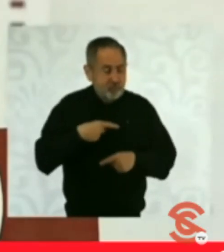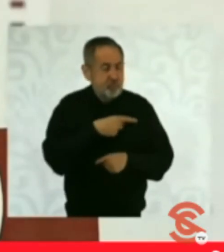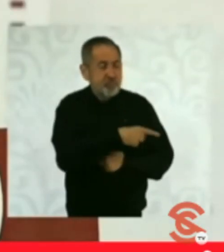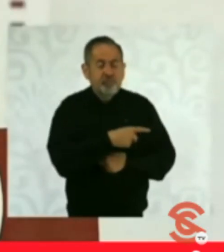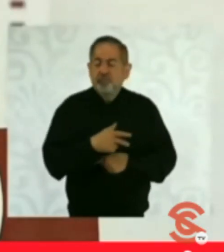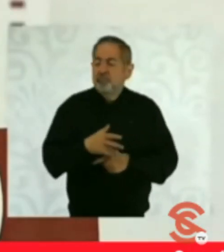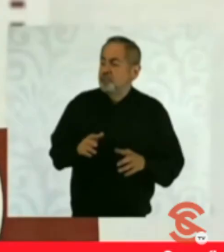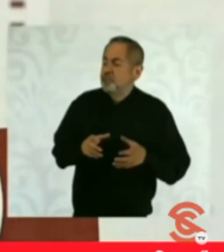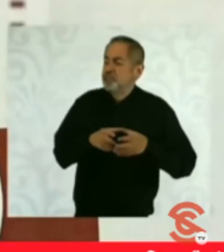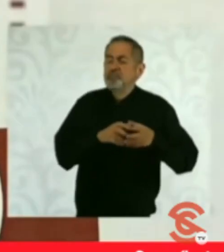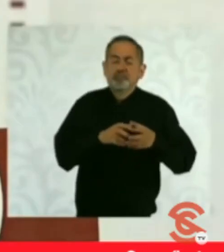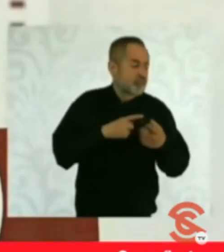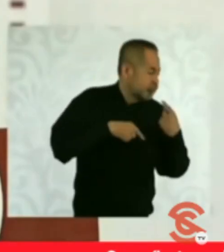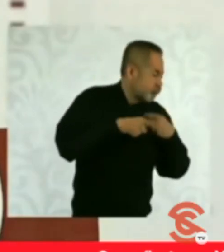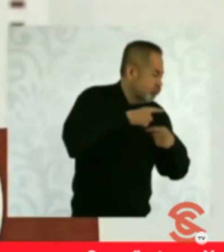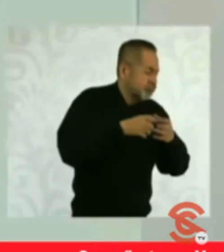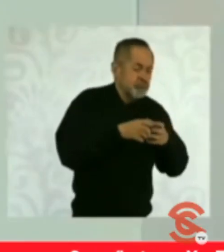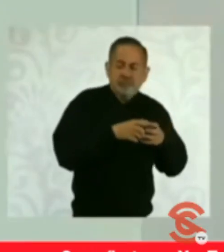pretenden